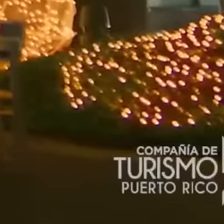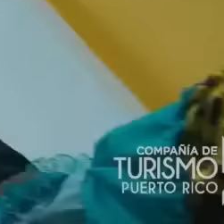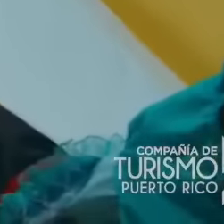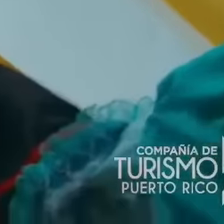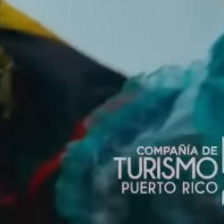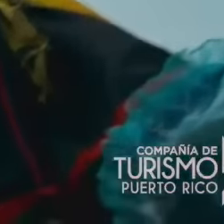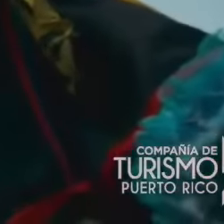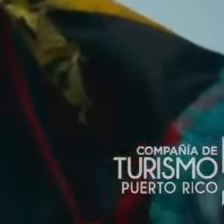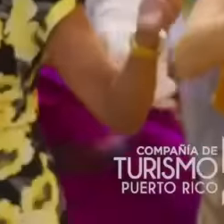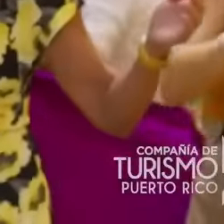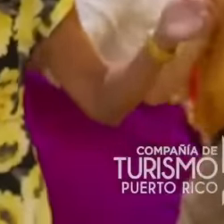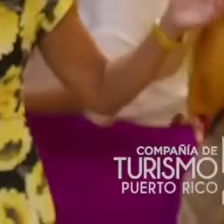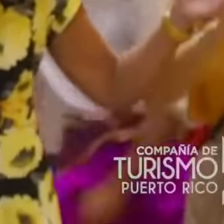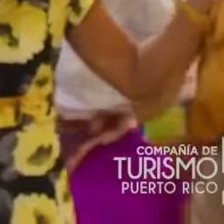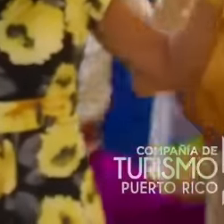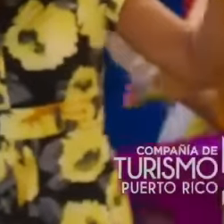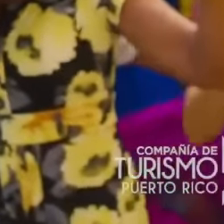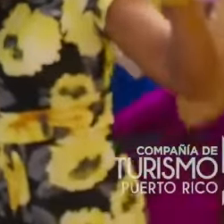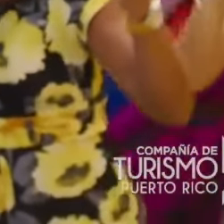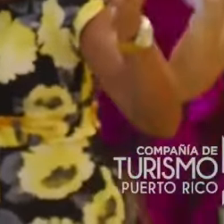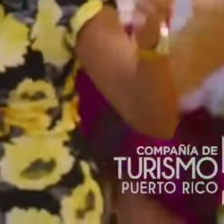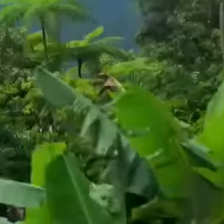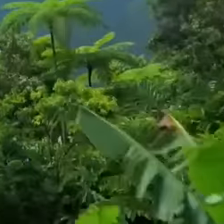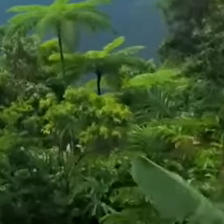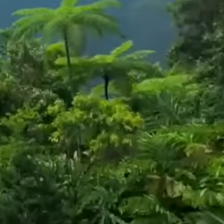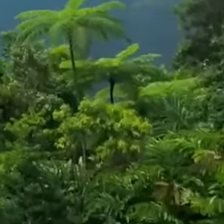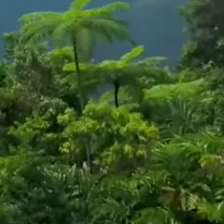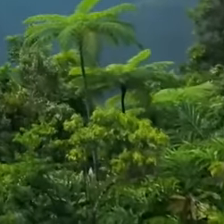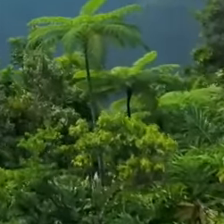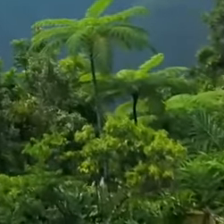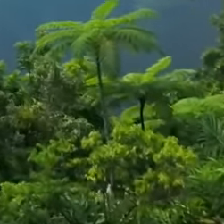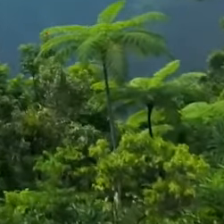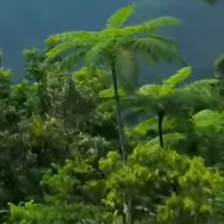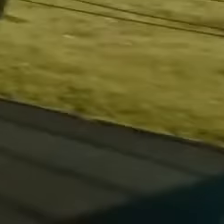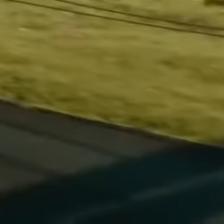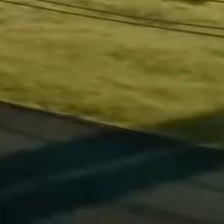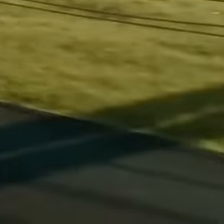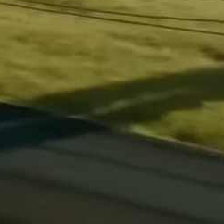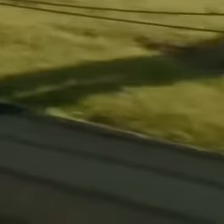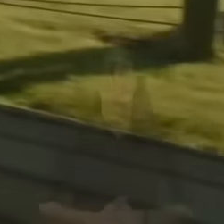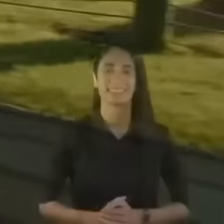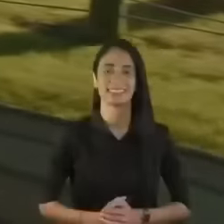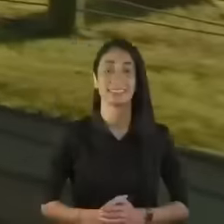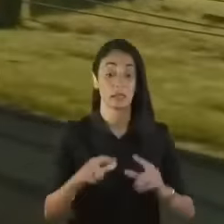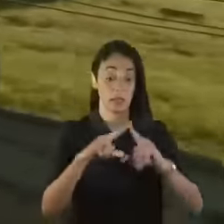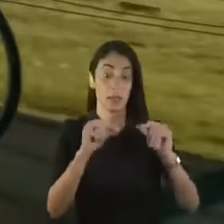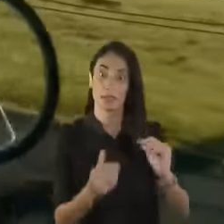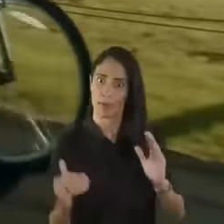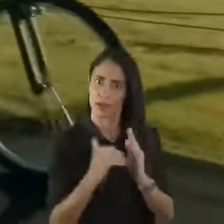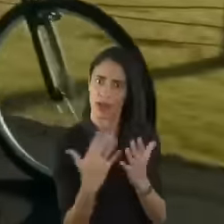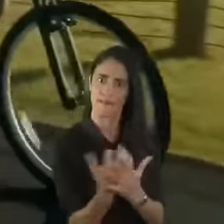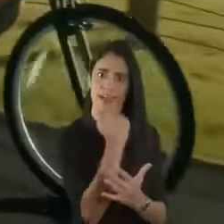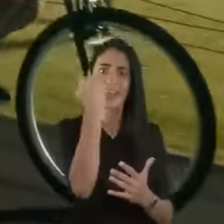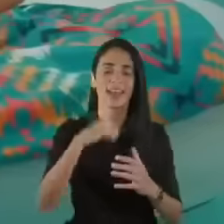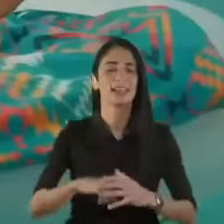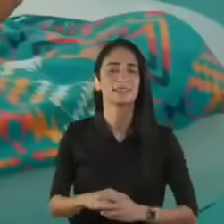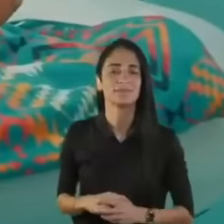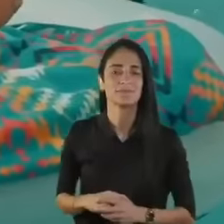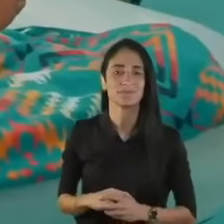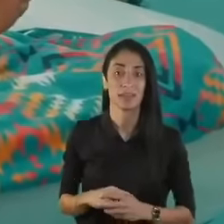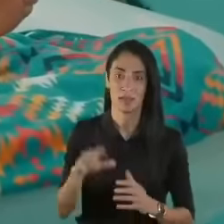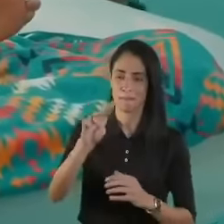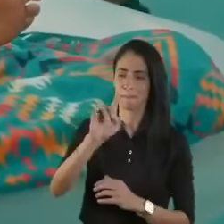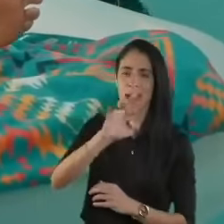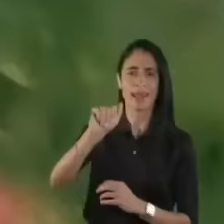mejores navidades del mundo. Disfrútalas turisteando por tu isla. ¡Para que se peguen otra vez! ¡Tu